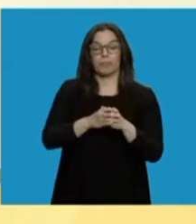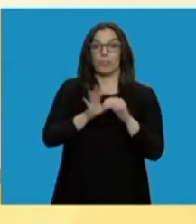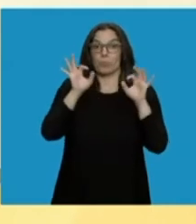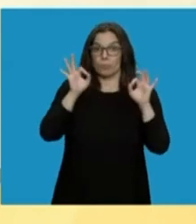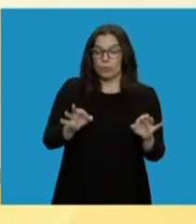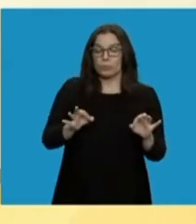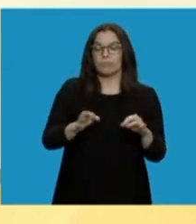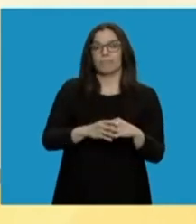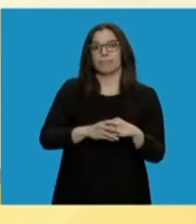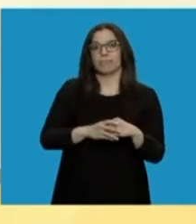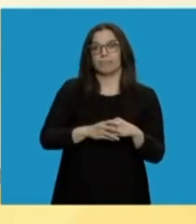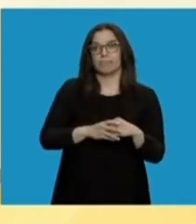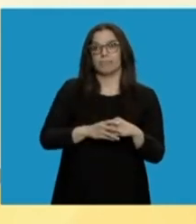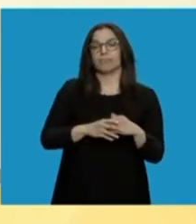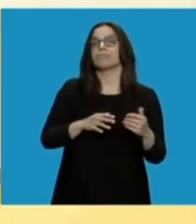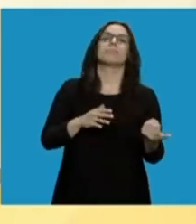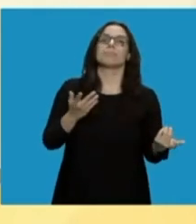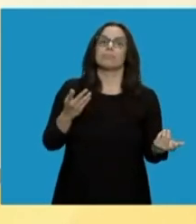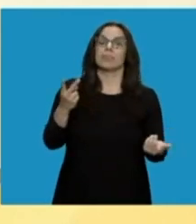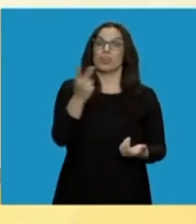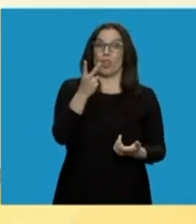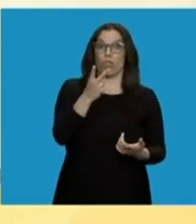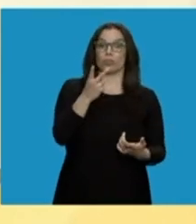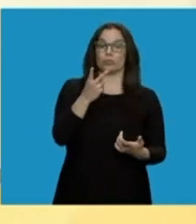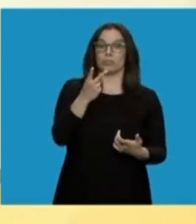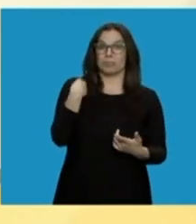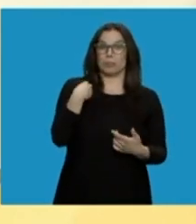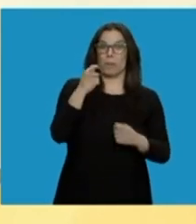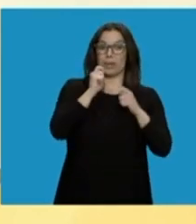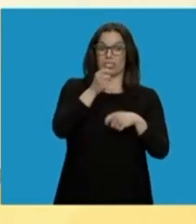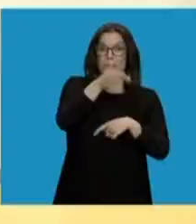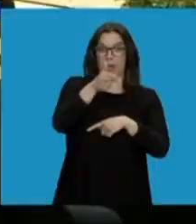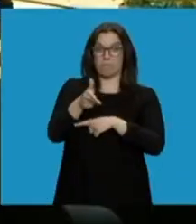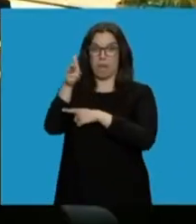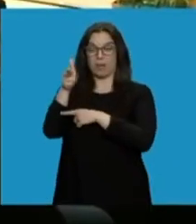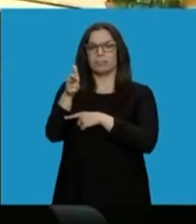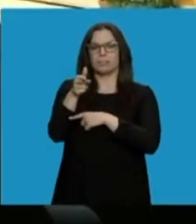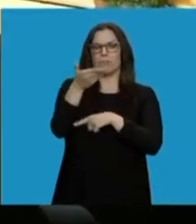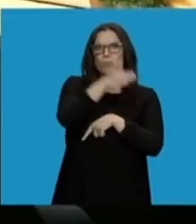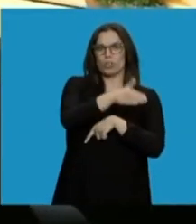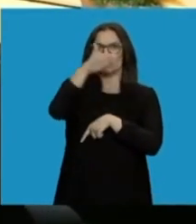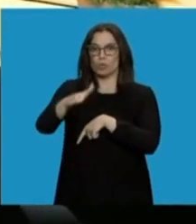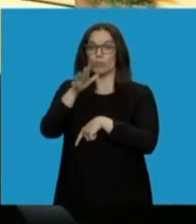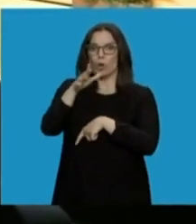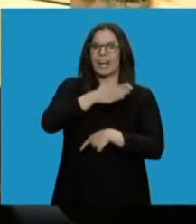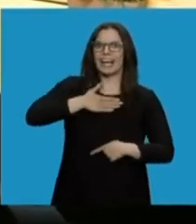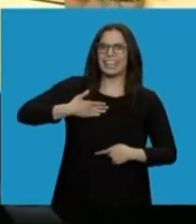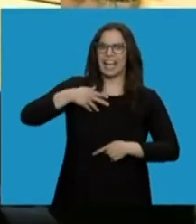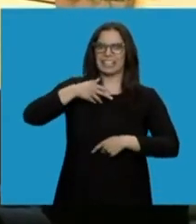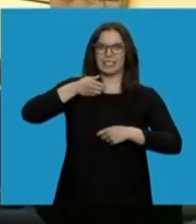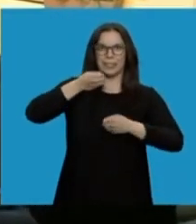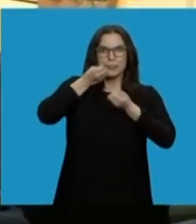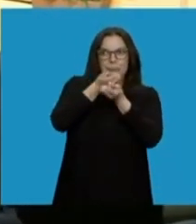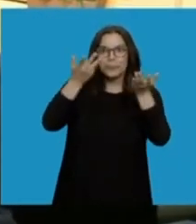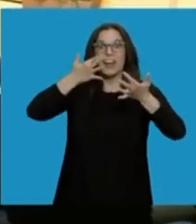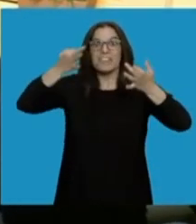Fraile y David encontraron la muerte en Burkina Faso porque iban a buscar la verdad de lo que estaba ocurriendo allí en